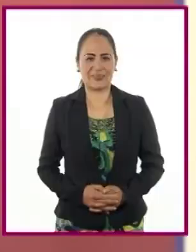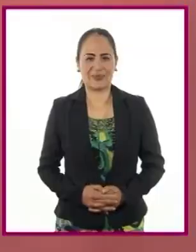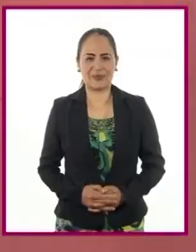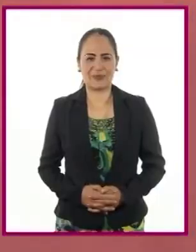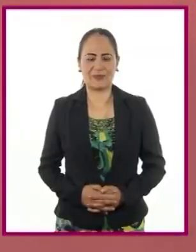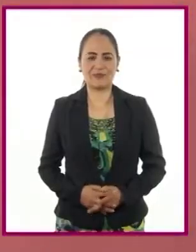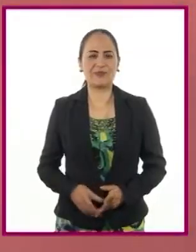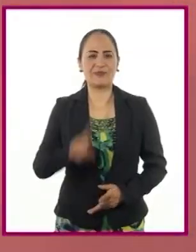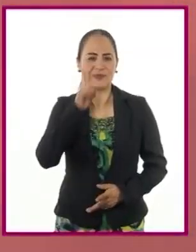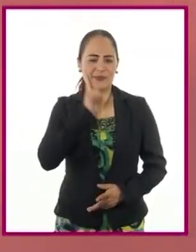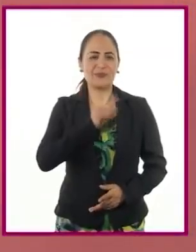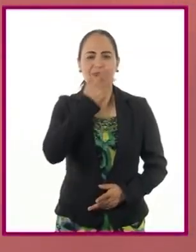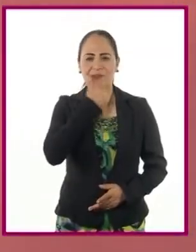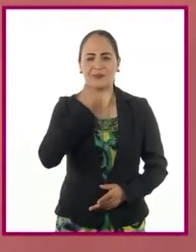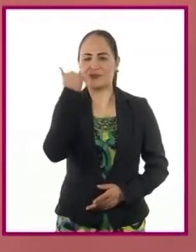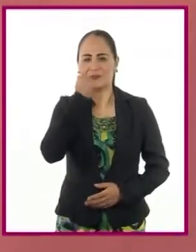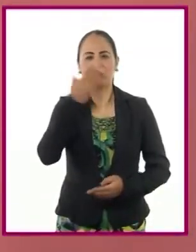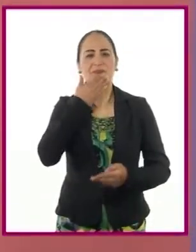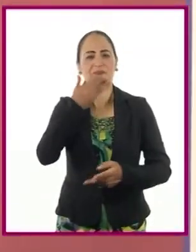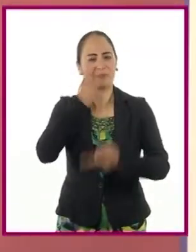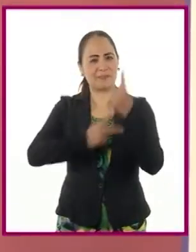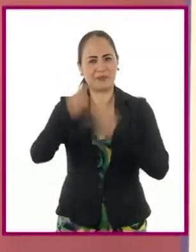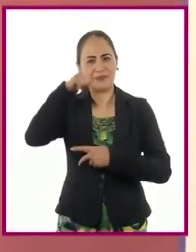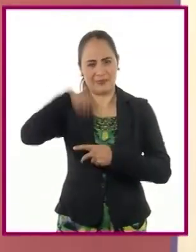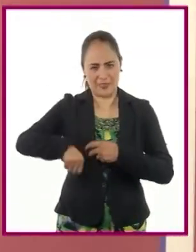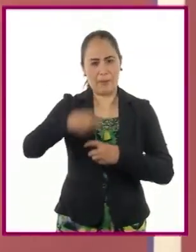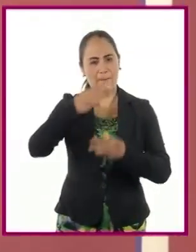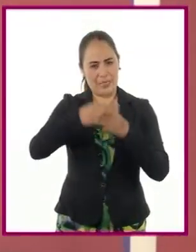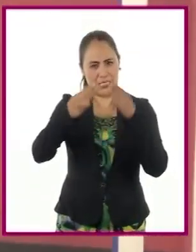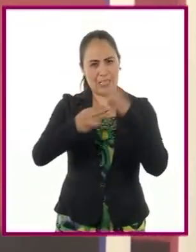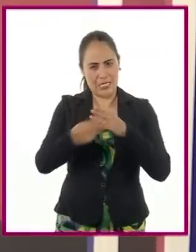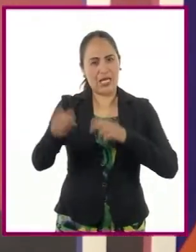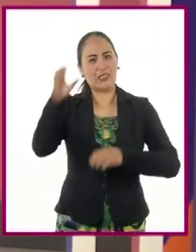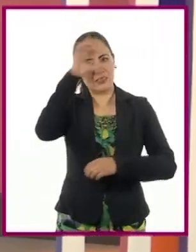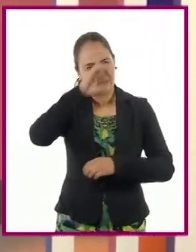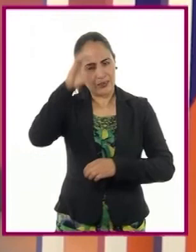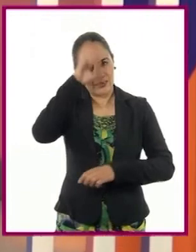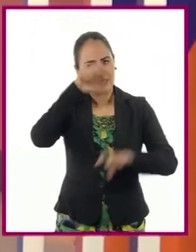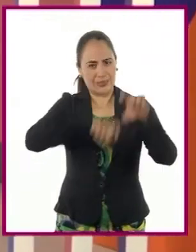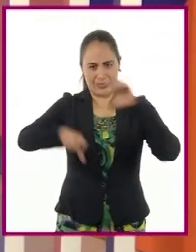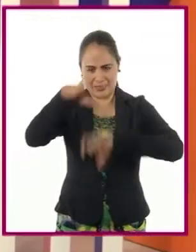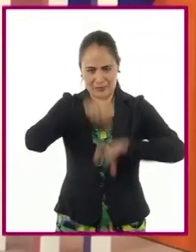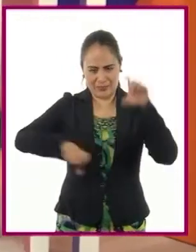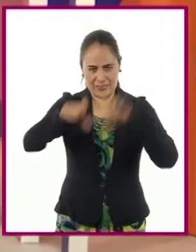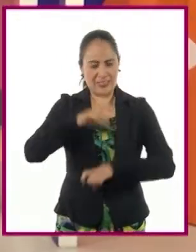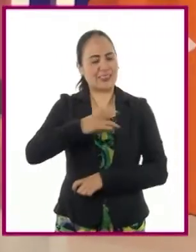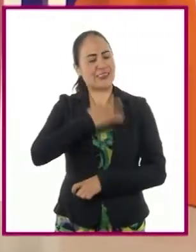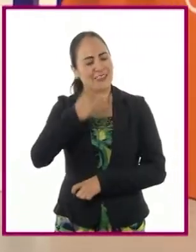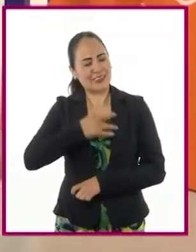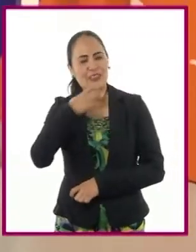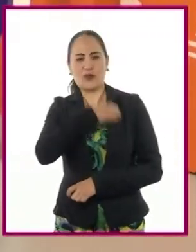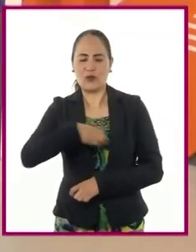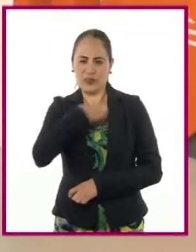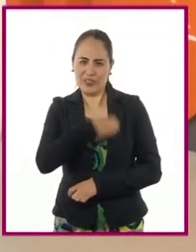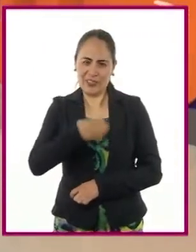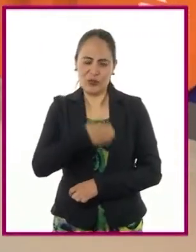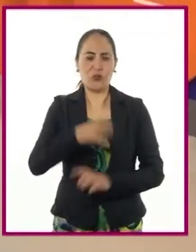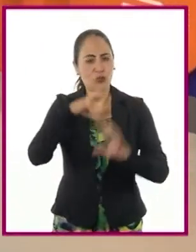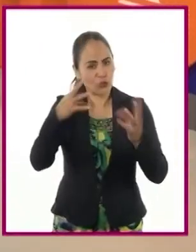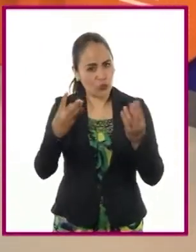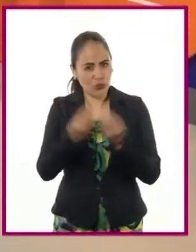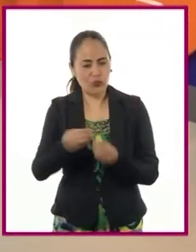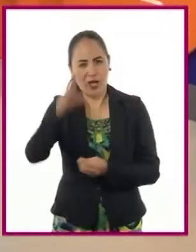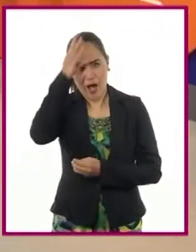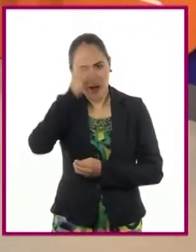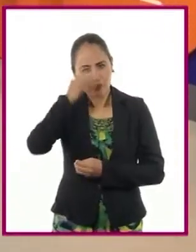Bienvenidas y bienvenidos a una sesión más de Ciencias Química. Nos sentimos muy contentos de estar con ustedes para explorar juntos el mundo